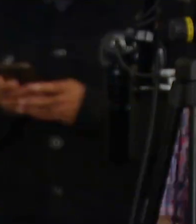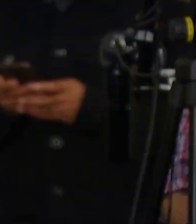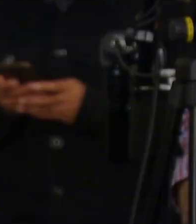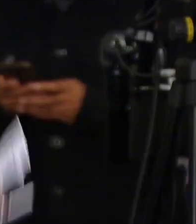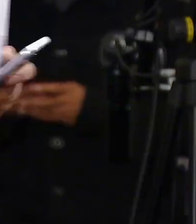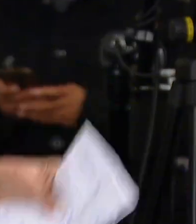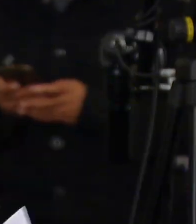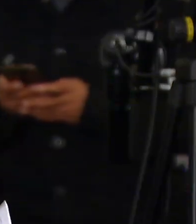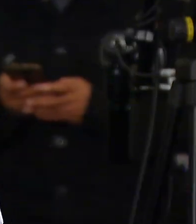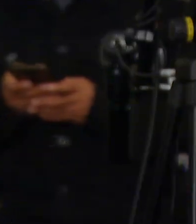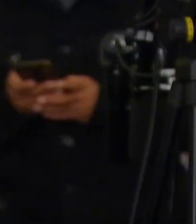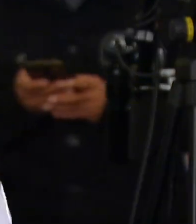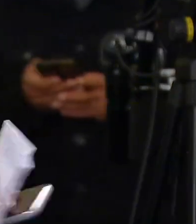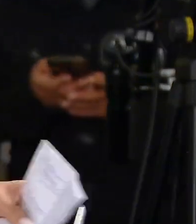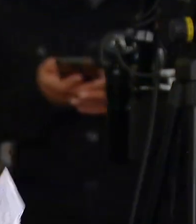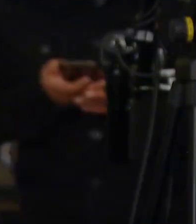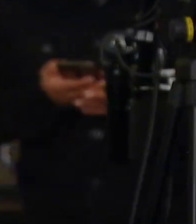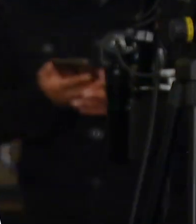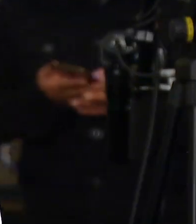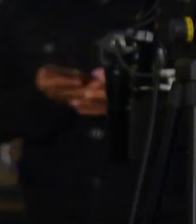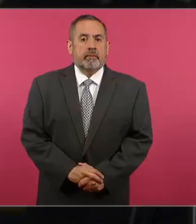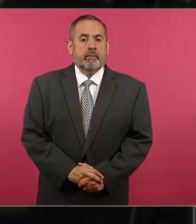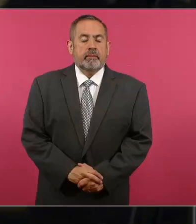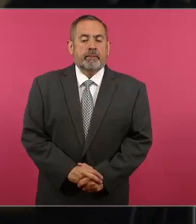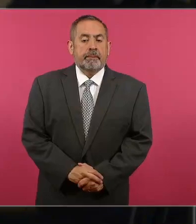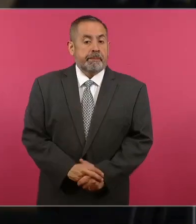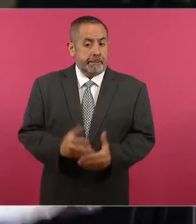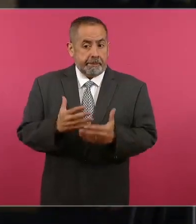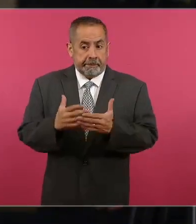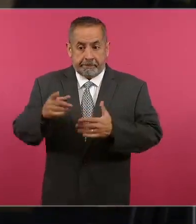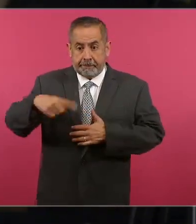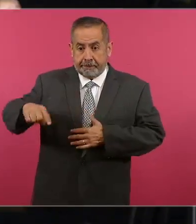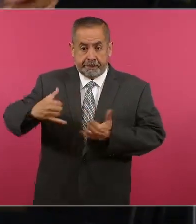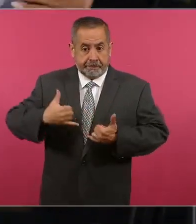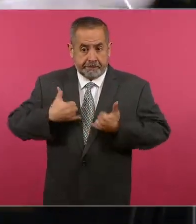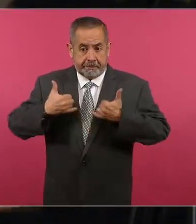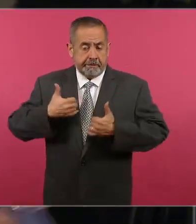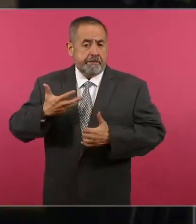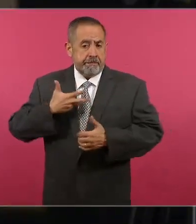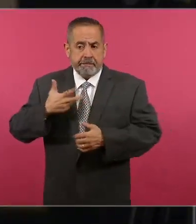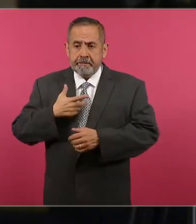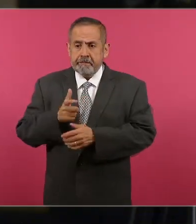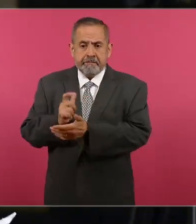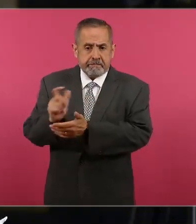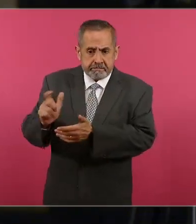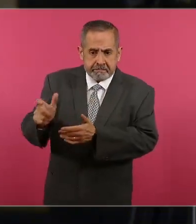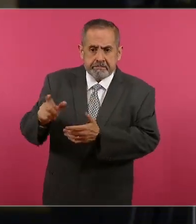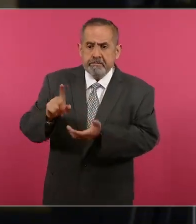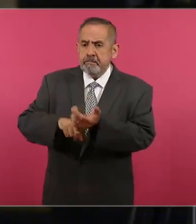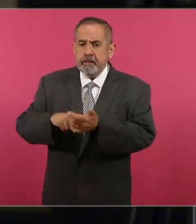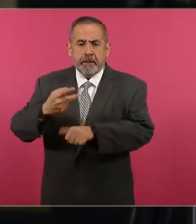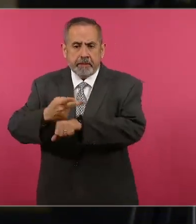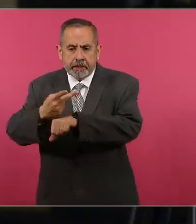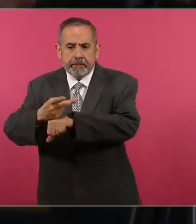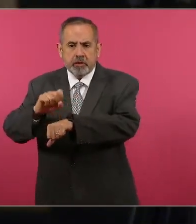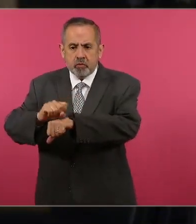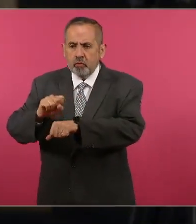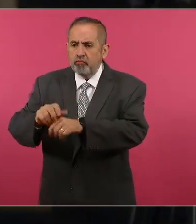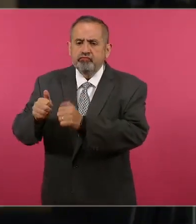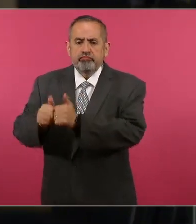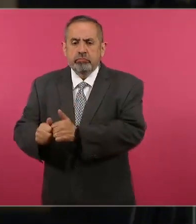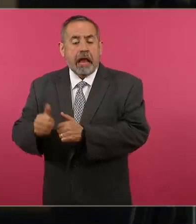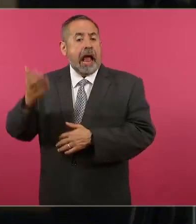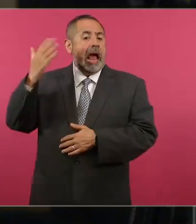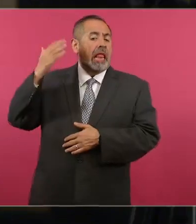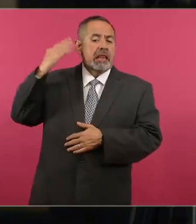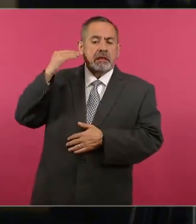no, ahora siguen estudiando, tienen sus becas, los jóvenes universitarios, los de la prepa, los de las secundarias. Antes decían, nos vamos a ir de mojado,